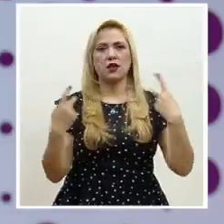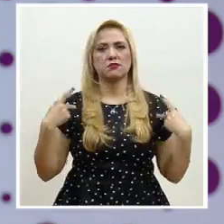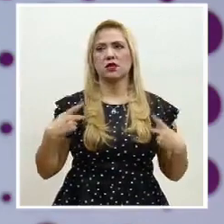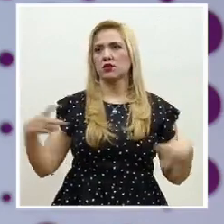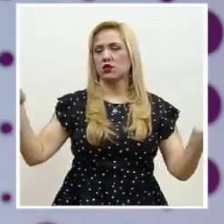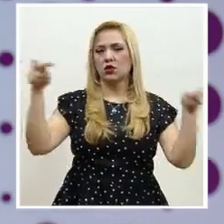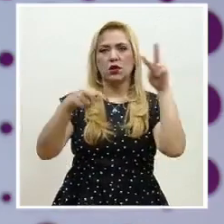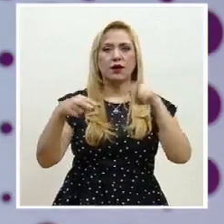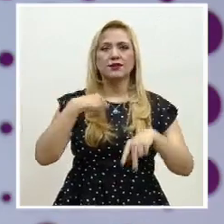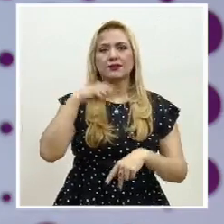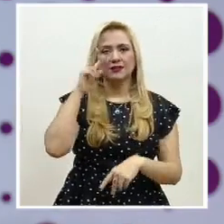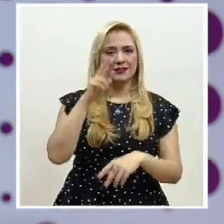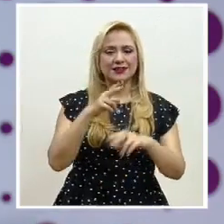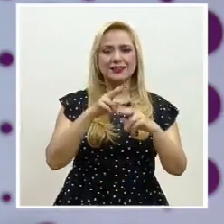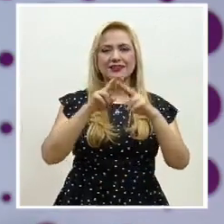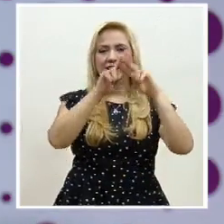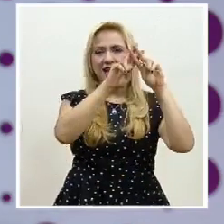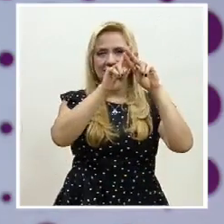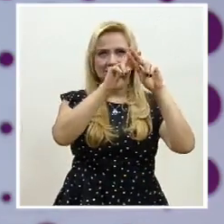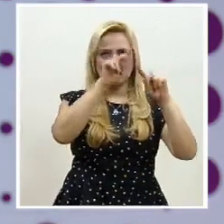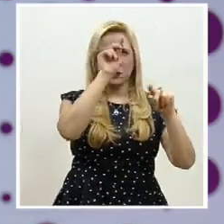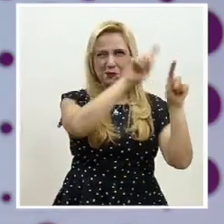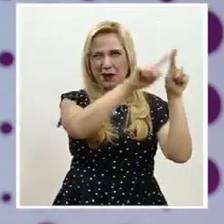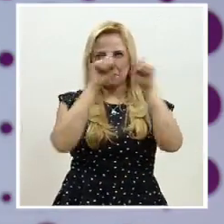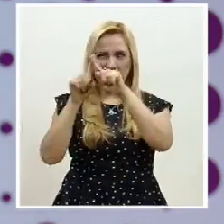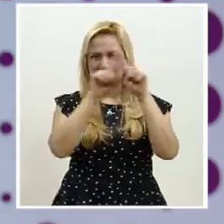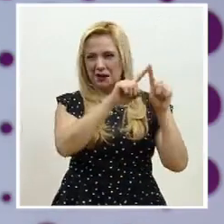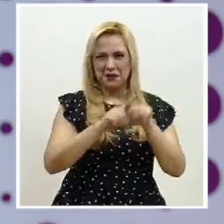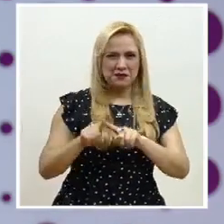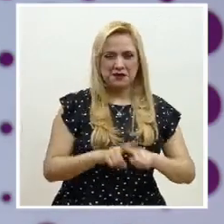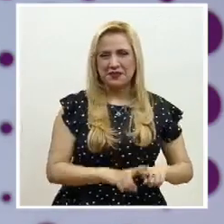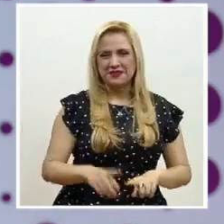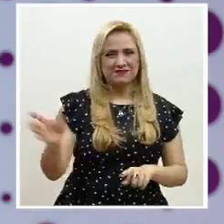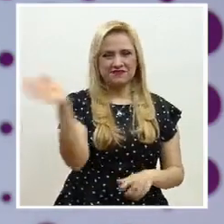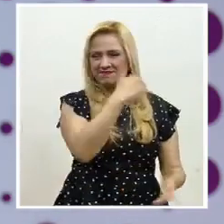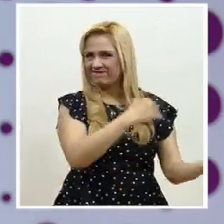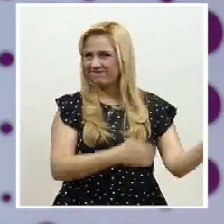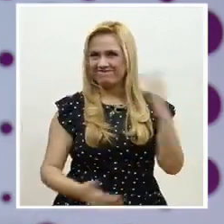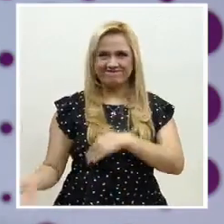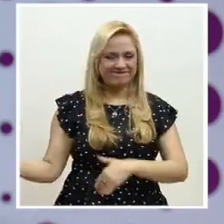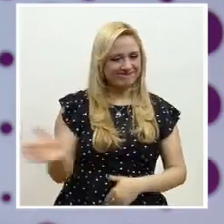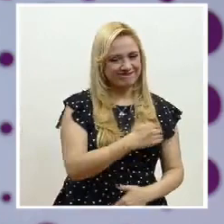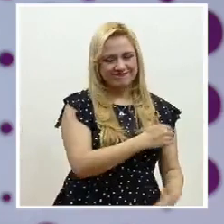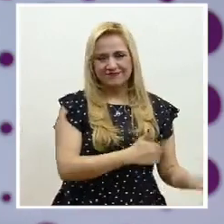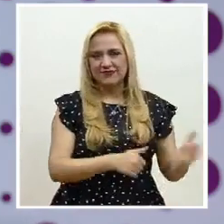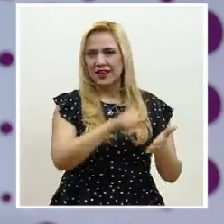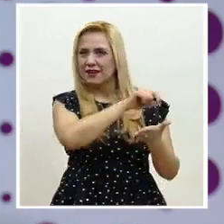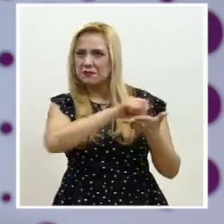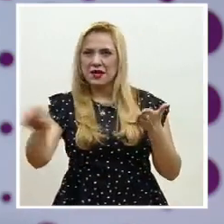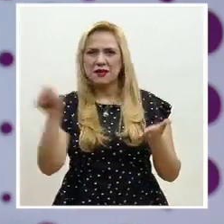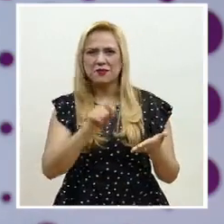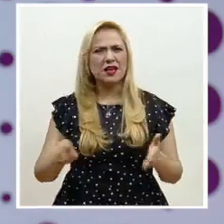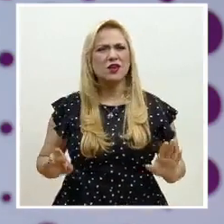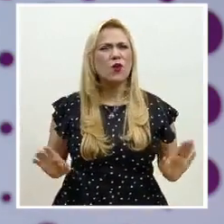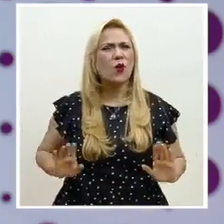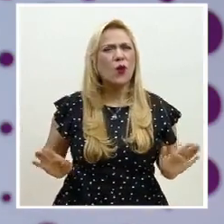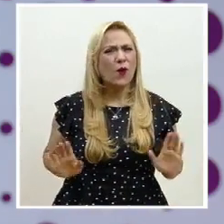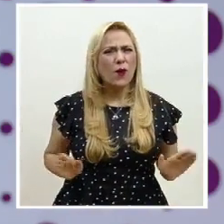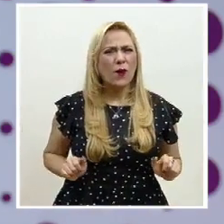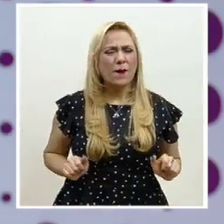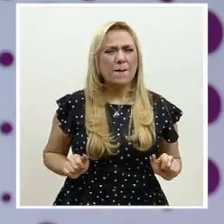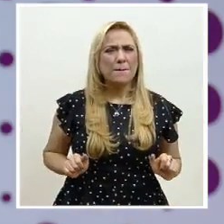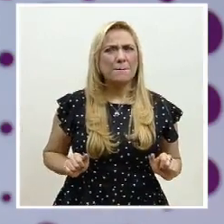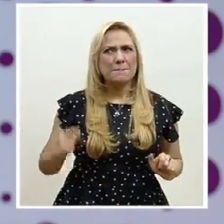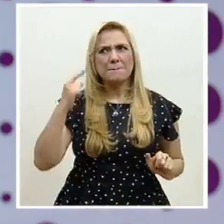todo tachado con asteriscos. A veces creo información de más y que no es relevante y que no tendría que tacharse en otras personas.